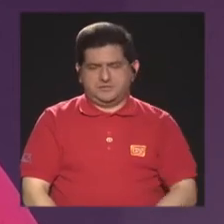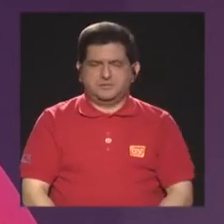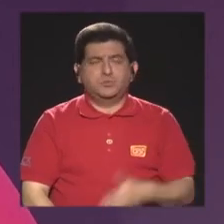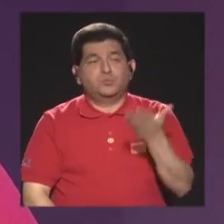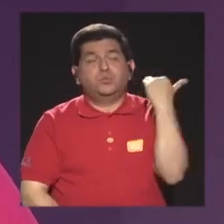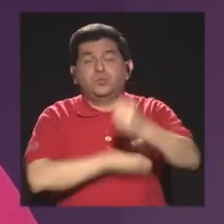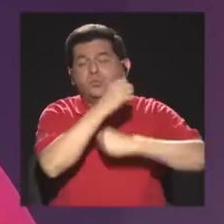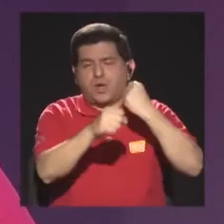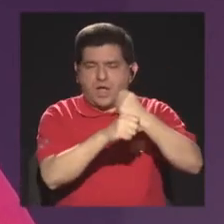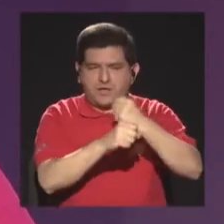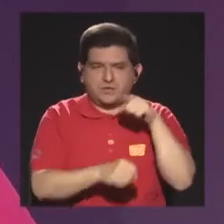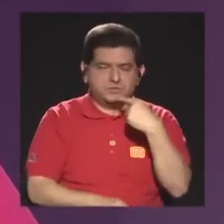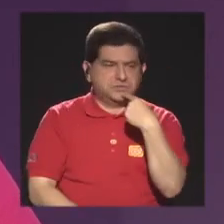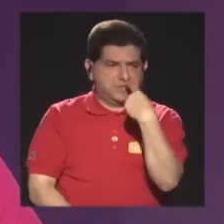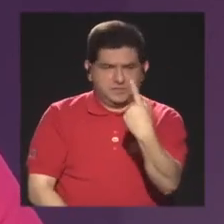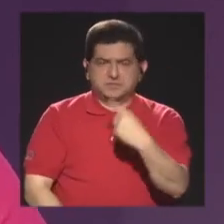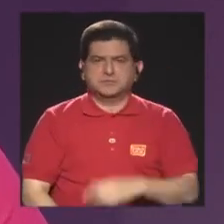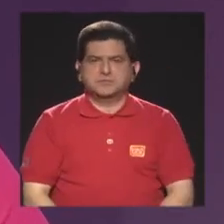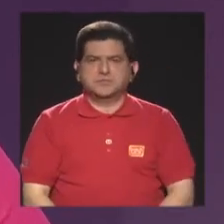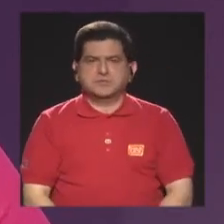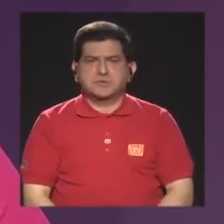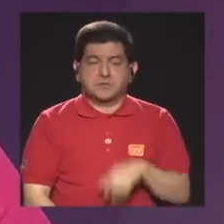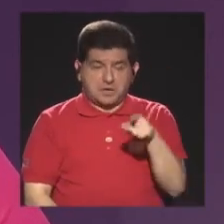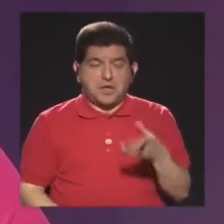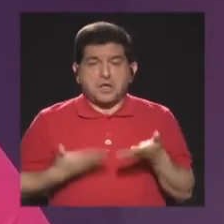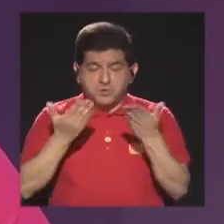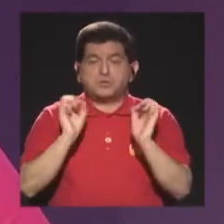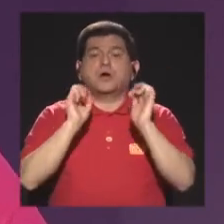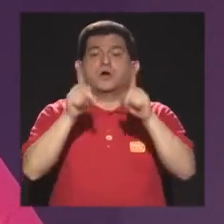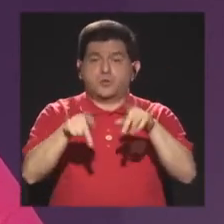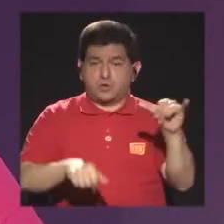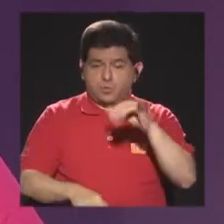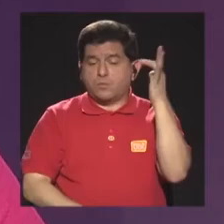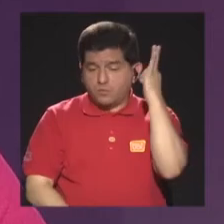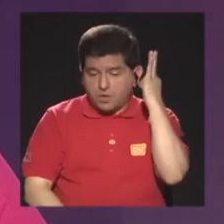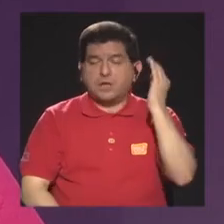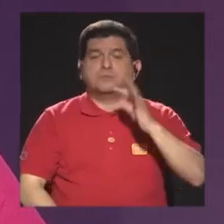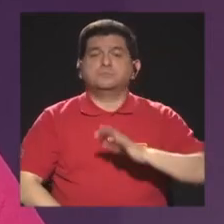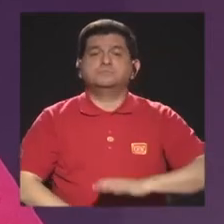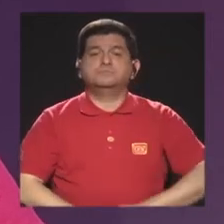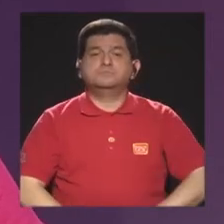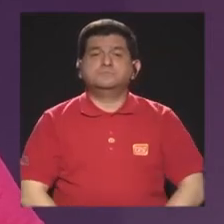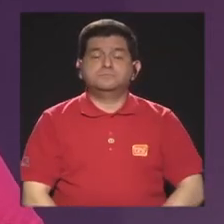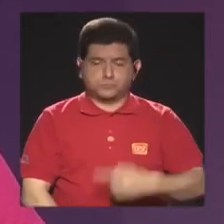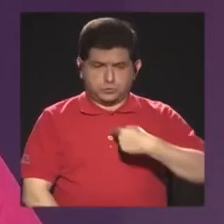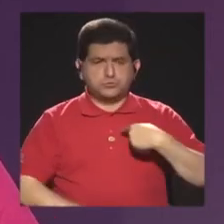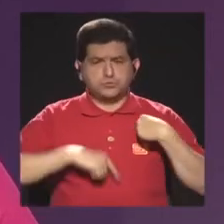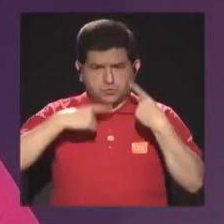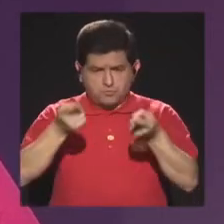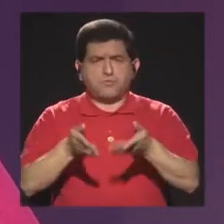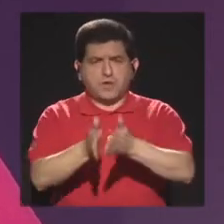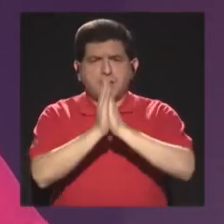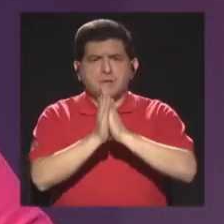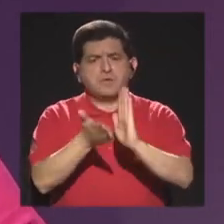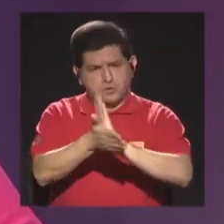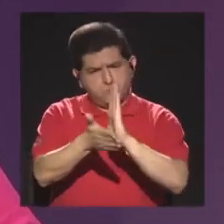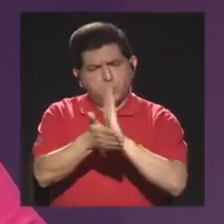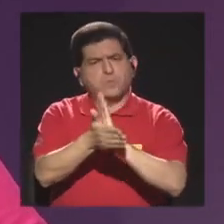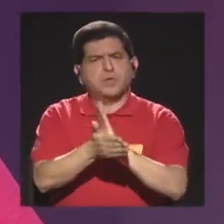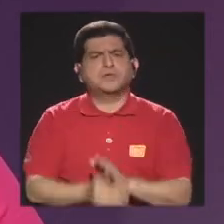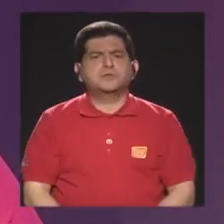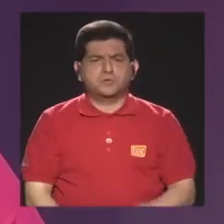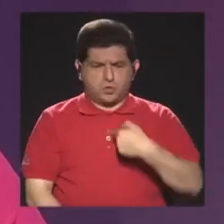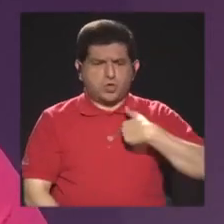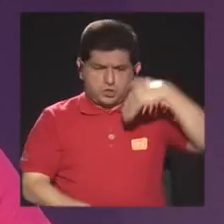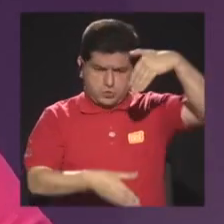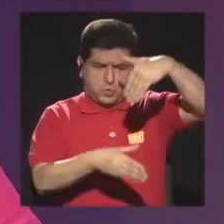años, cuando ellos hablaron de que íbamos a darle oportunidad a las mujeres. Entonces yo fui y le pedí una nota y así fue como